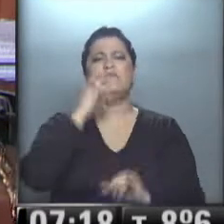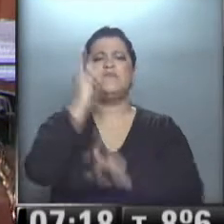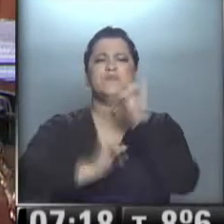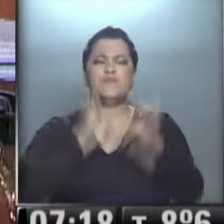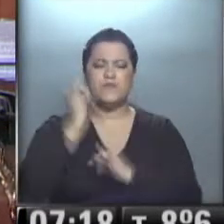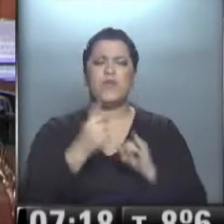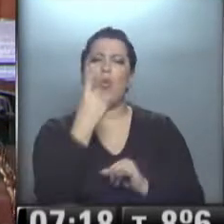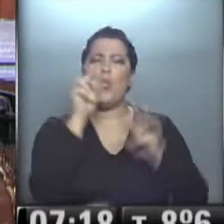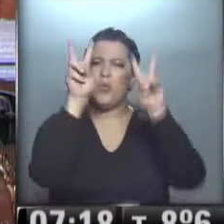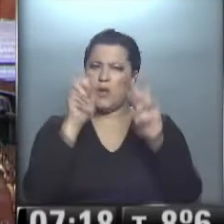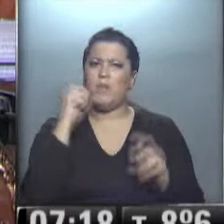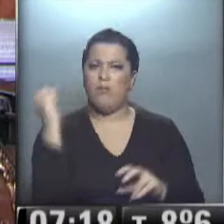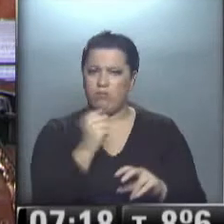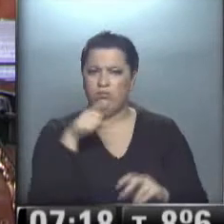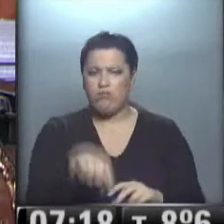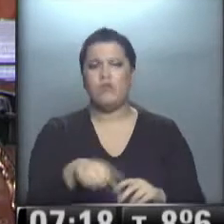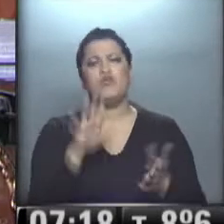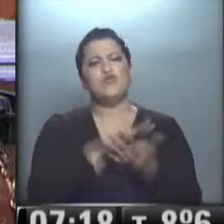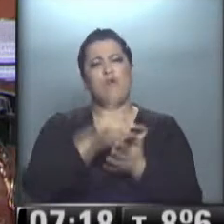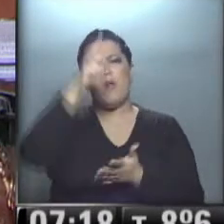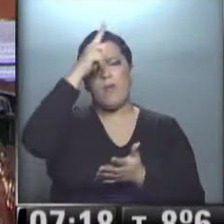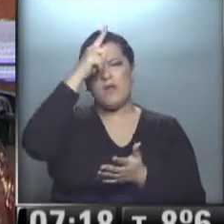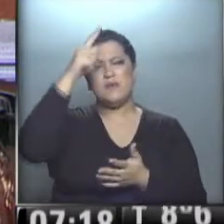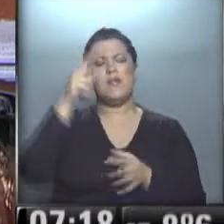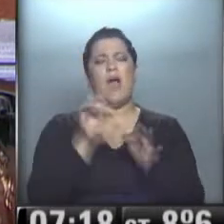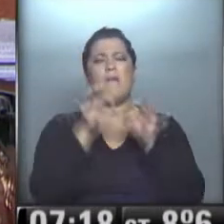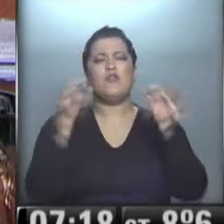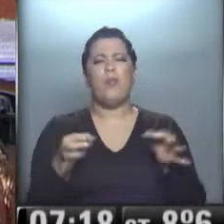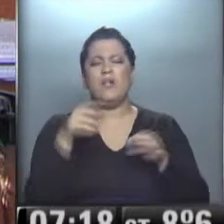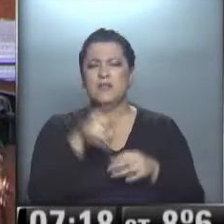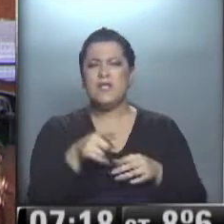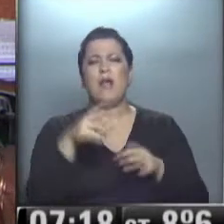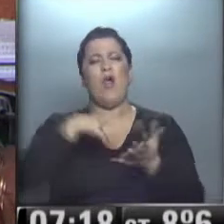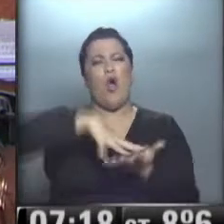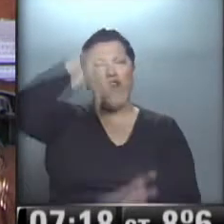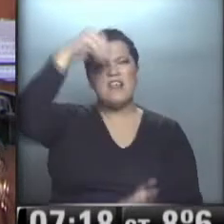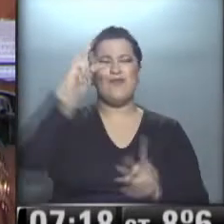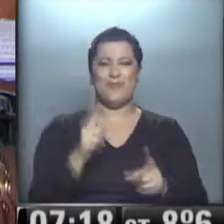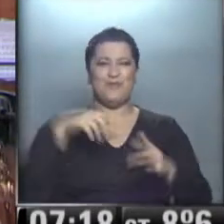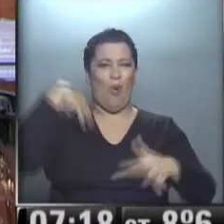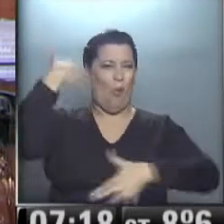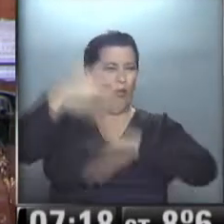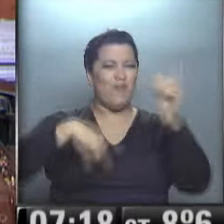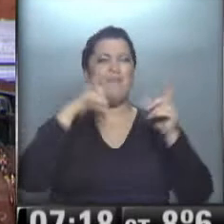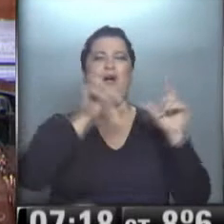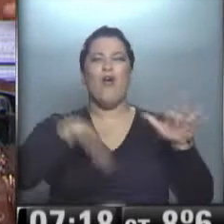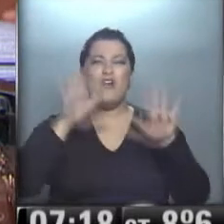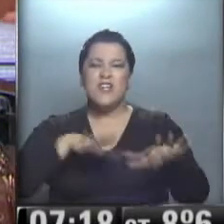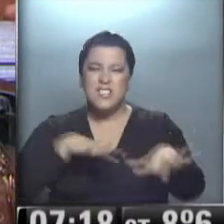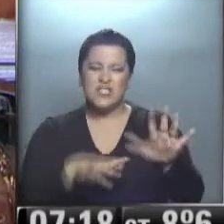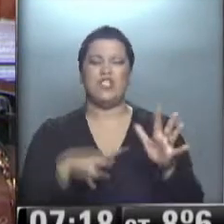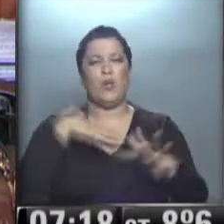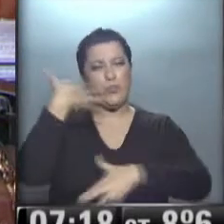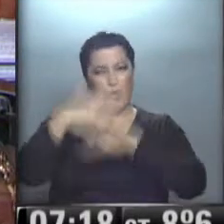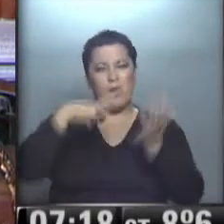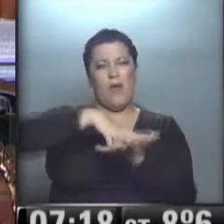candentes. Uno de ellos tenía que ver con el accionar de la Policía Metropolitana el domingo pasado en el Obelisco, cuando se produjeron los incidentes con los hinchas que se acercaron para